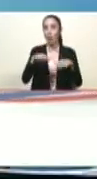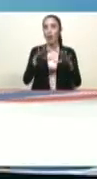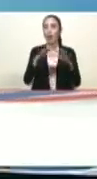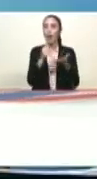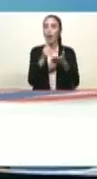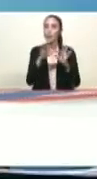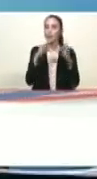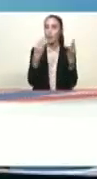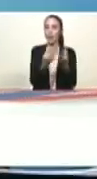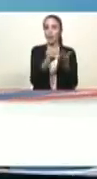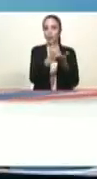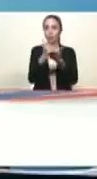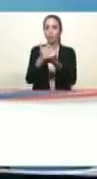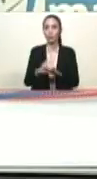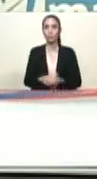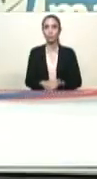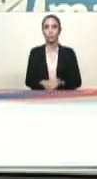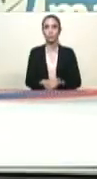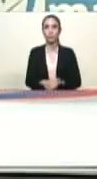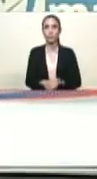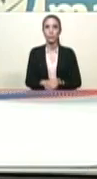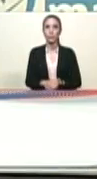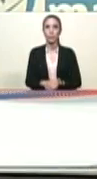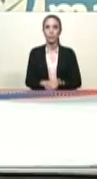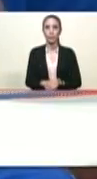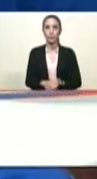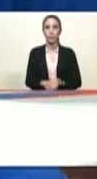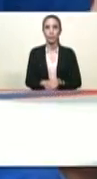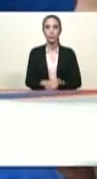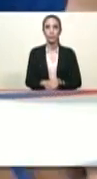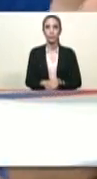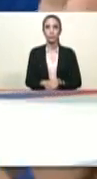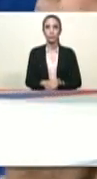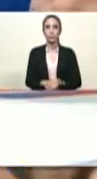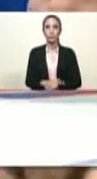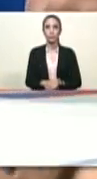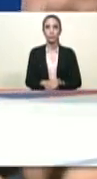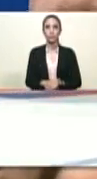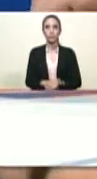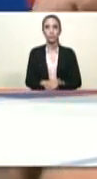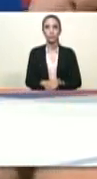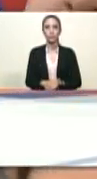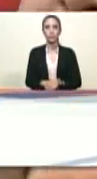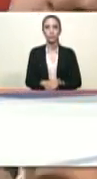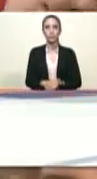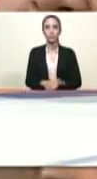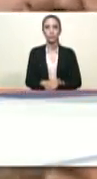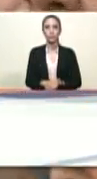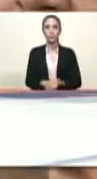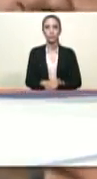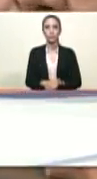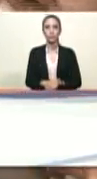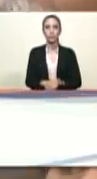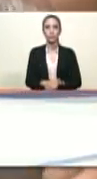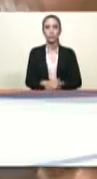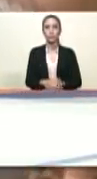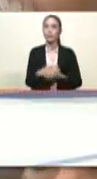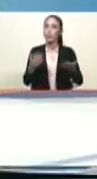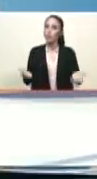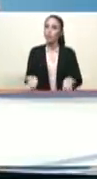Mayor como instrumento revolucionario de nivel superior que permita profundizar en la construcción de la justicia